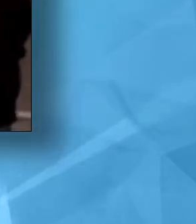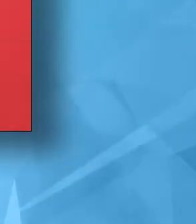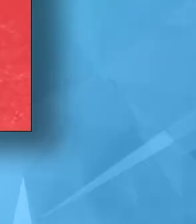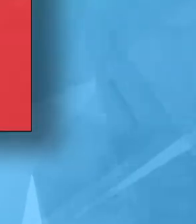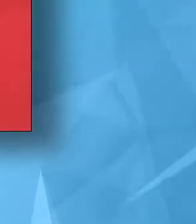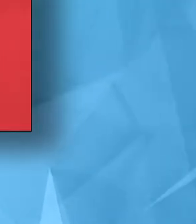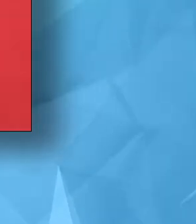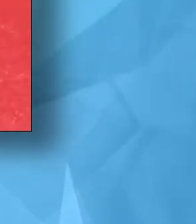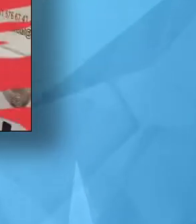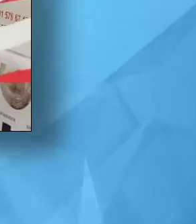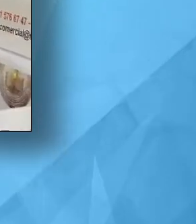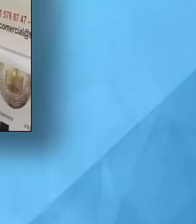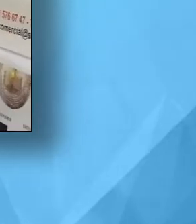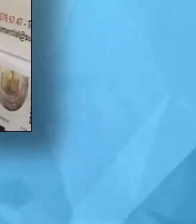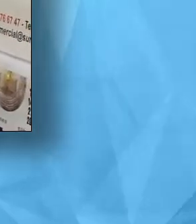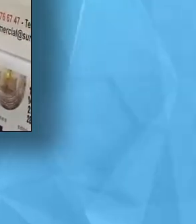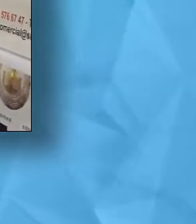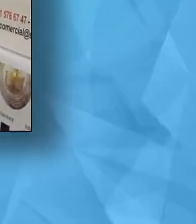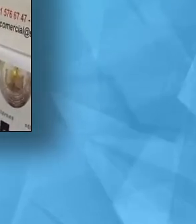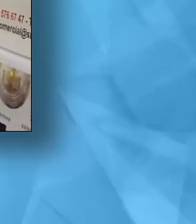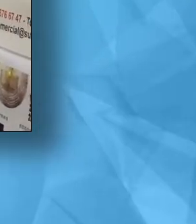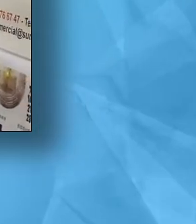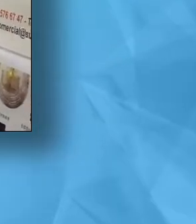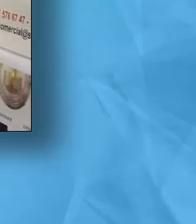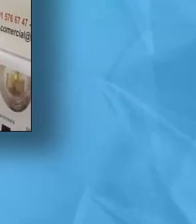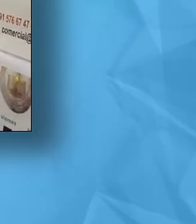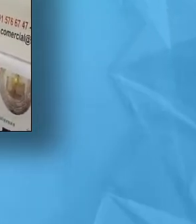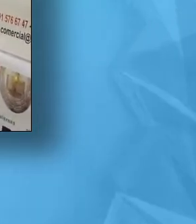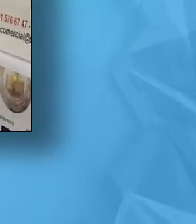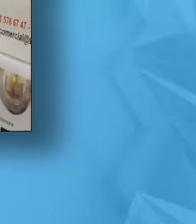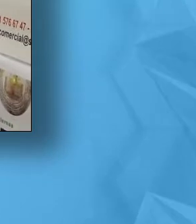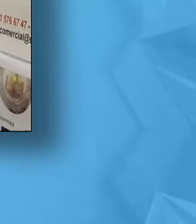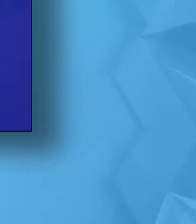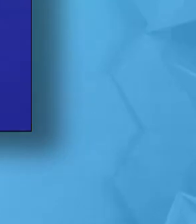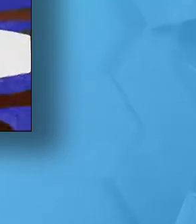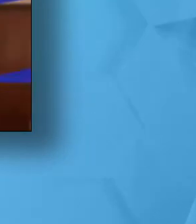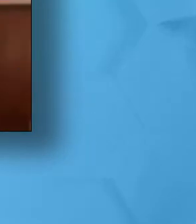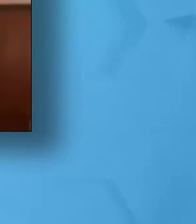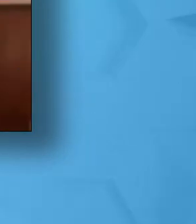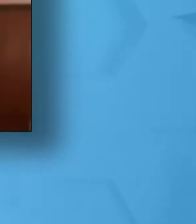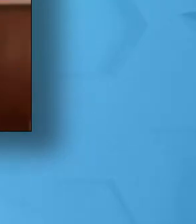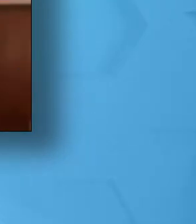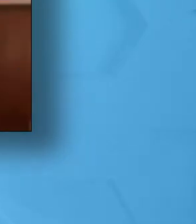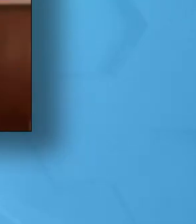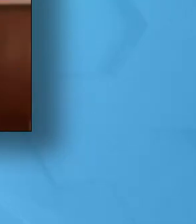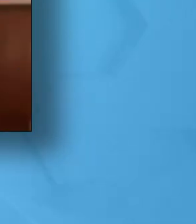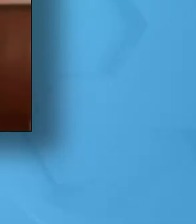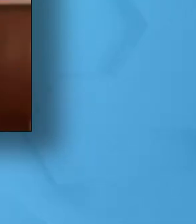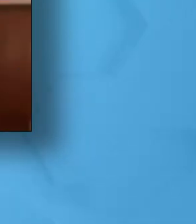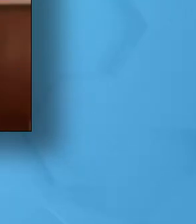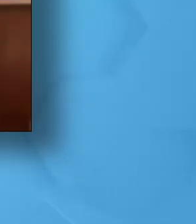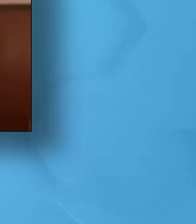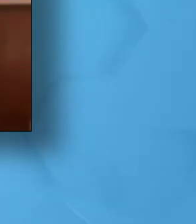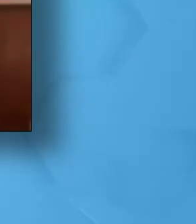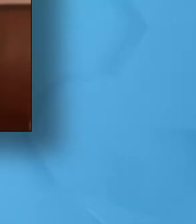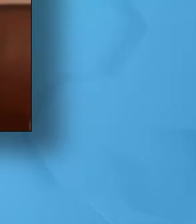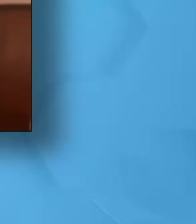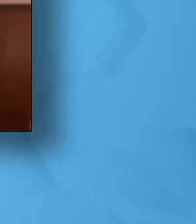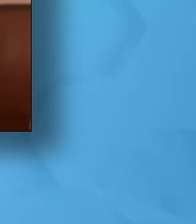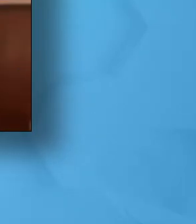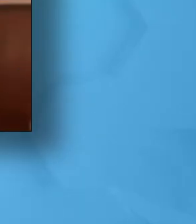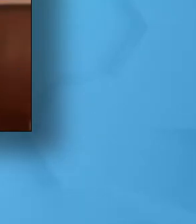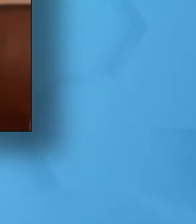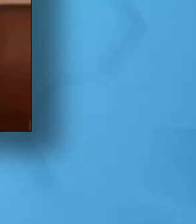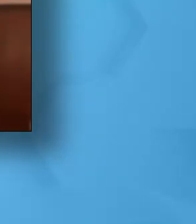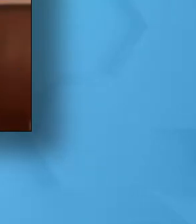Bienvenidos al Año Internacional de las Legumbres. ¿Hay algo más rico, más delicioso, más barato que las legumbres? The People's Universal, Sustainable and